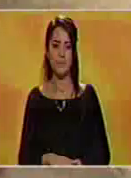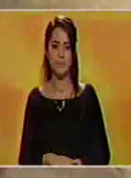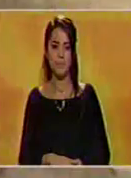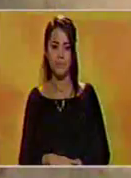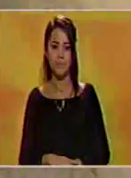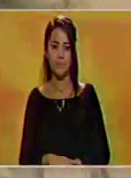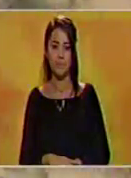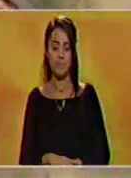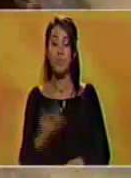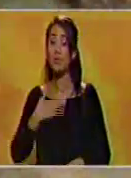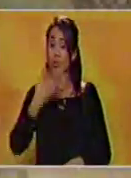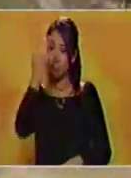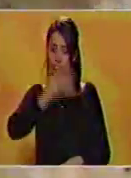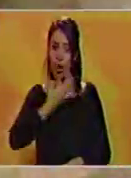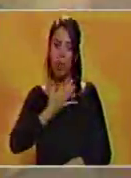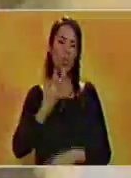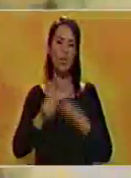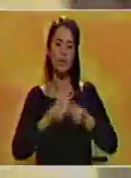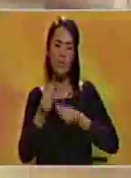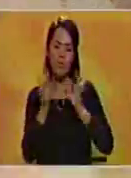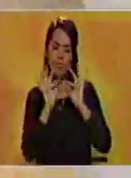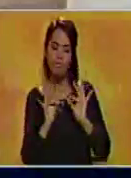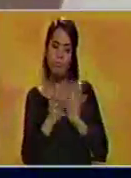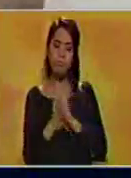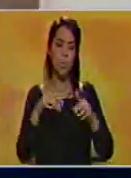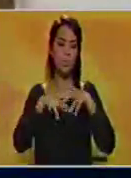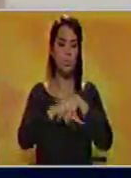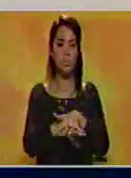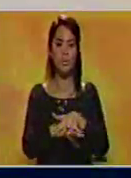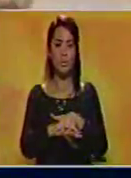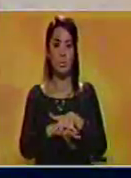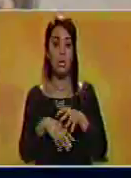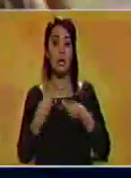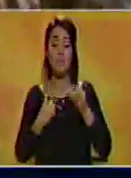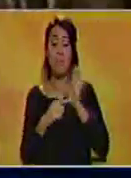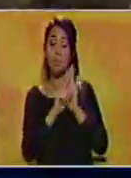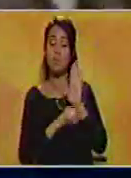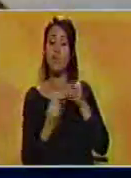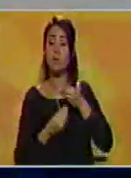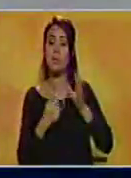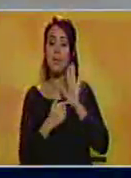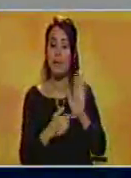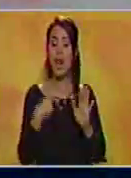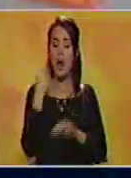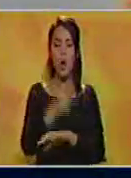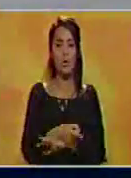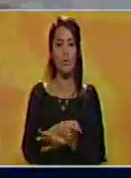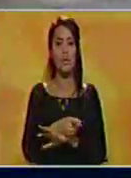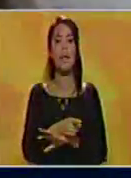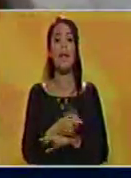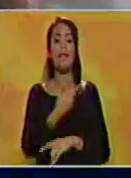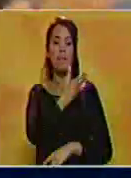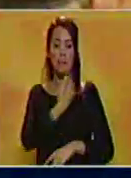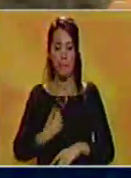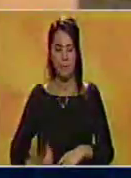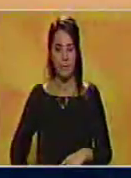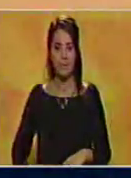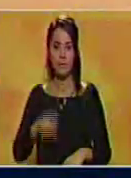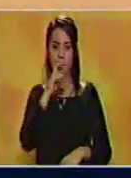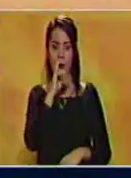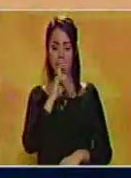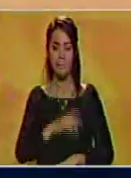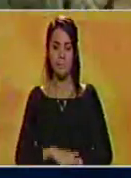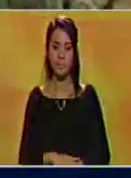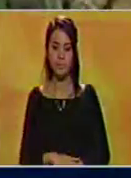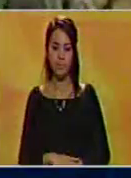estoy seguro que de esta manera estamos integrándonos de esta manera estamos dando cumplimiento a las órdenes emanadas de nuestro comandante jefe nicolás